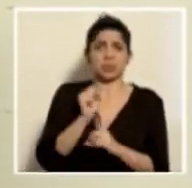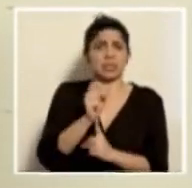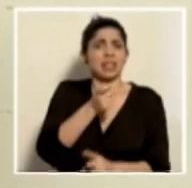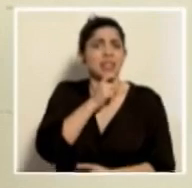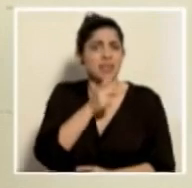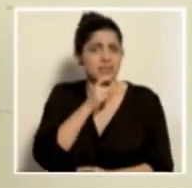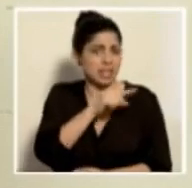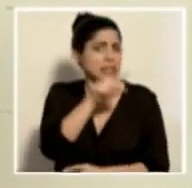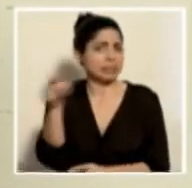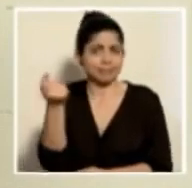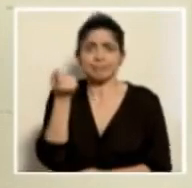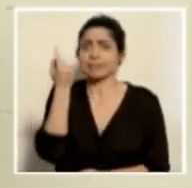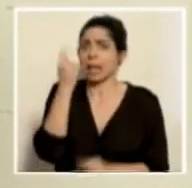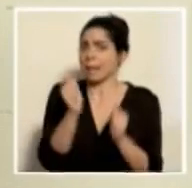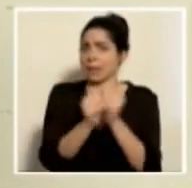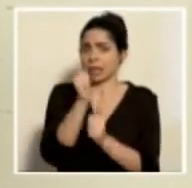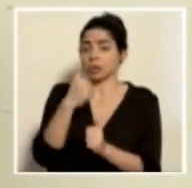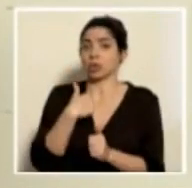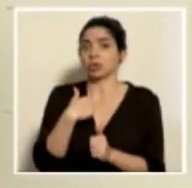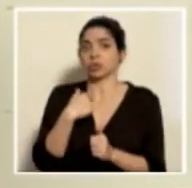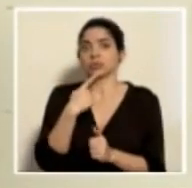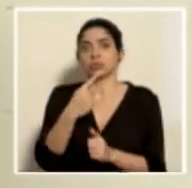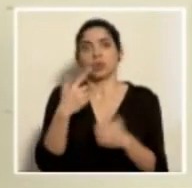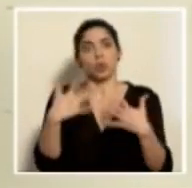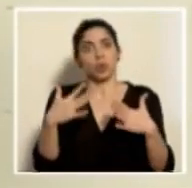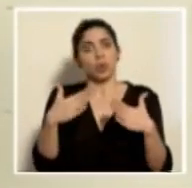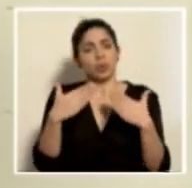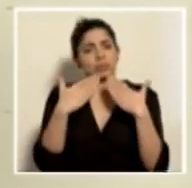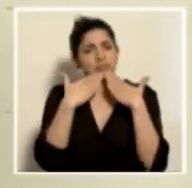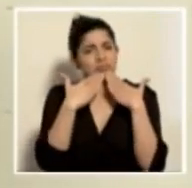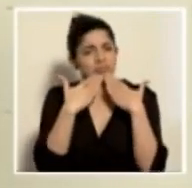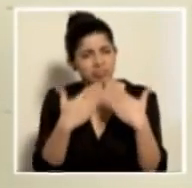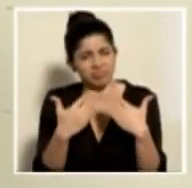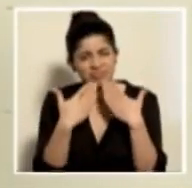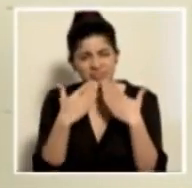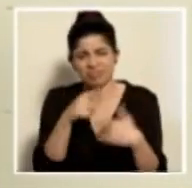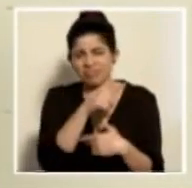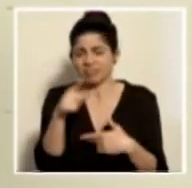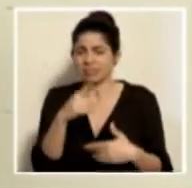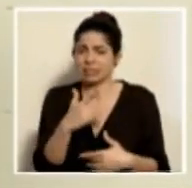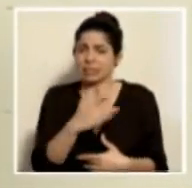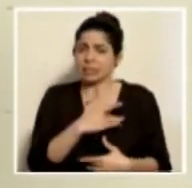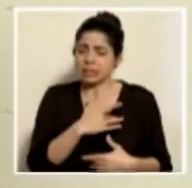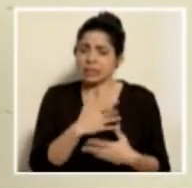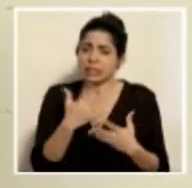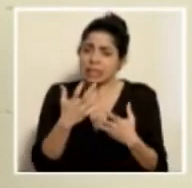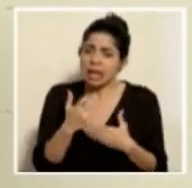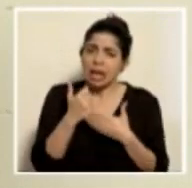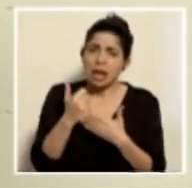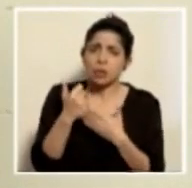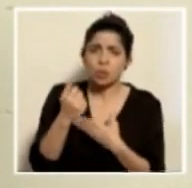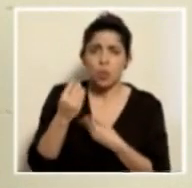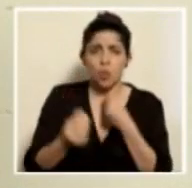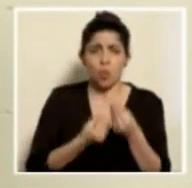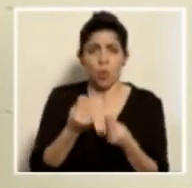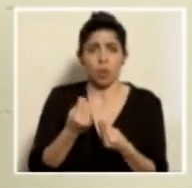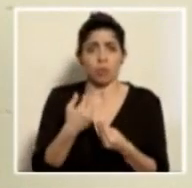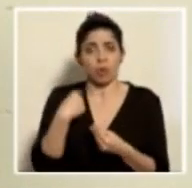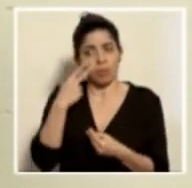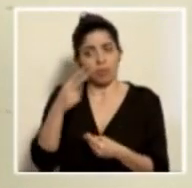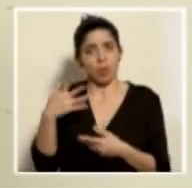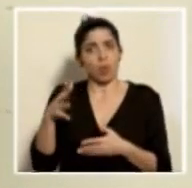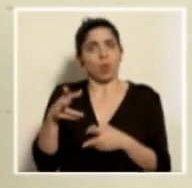que vivimos y agradezco una gran vocación por ayudar. Yo rescato